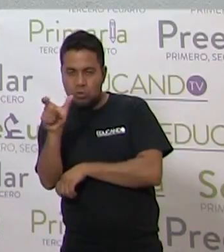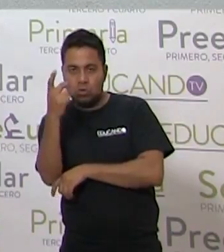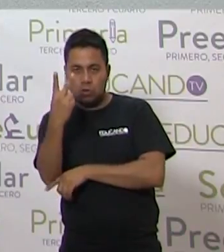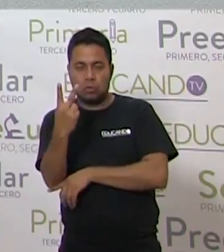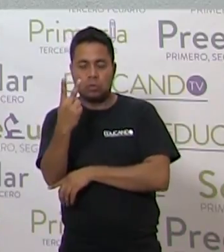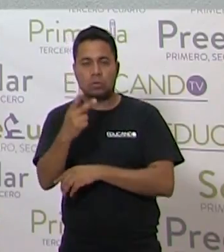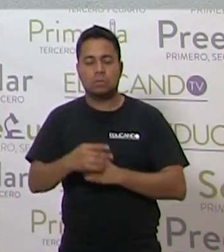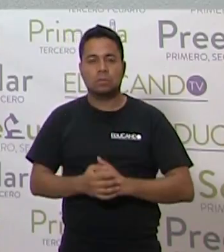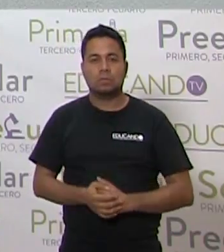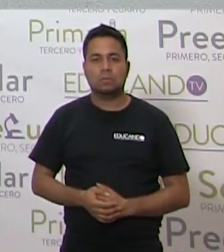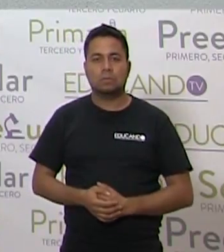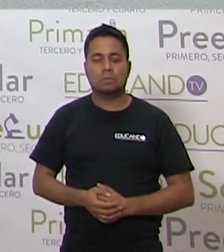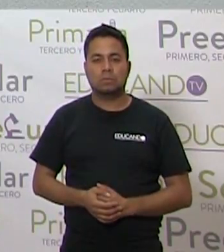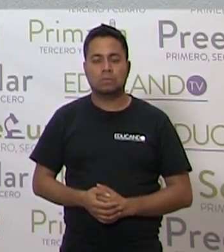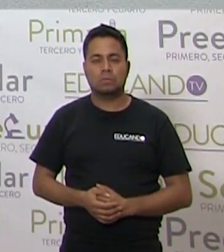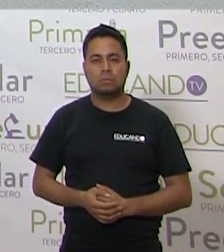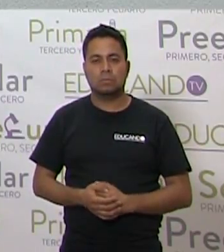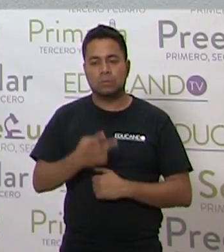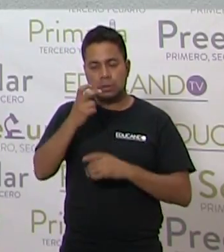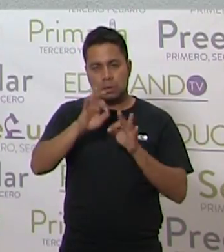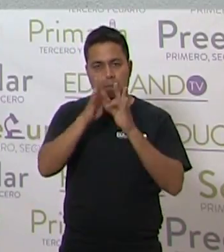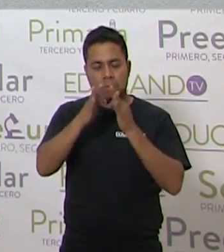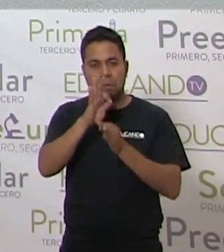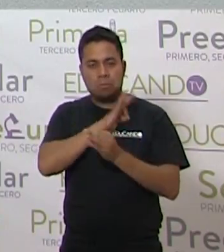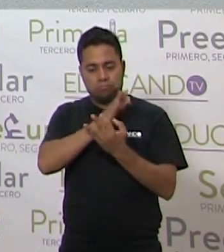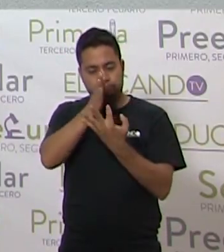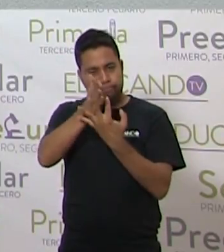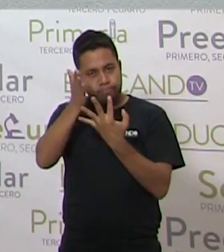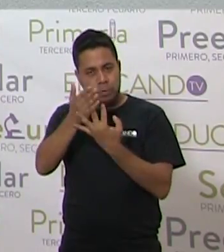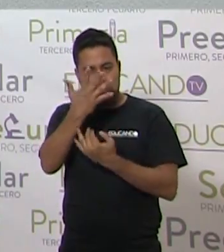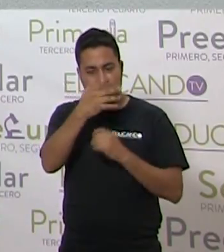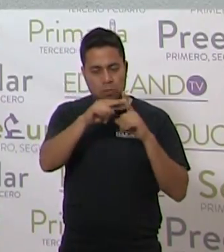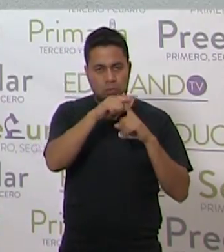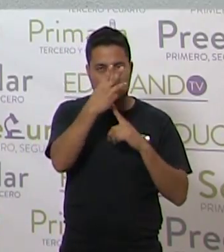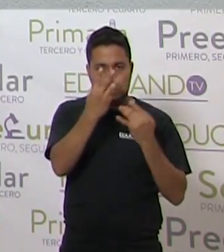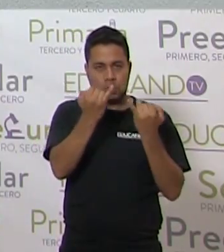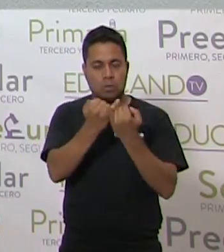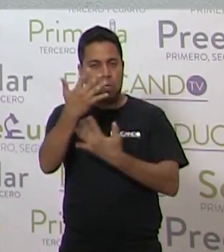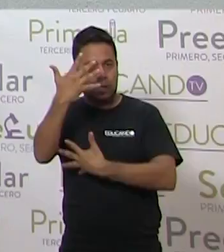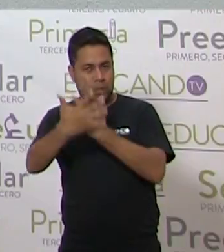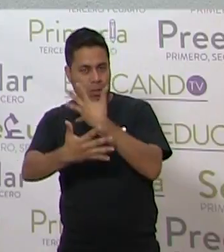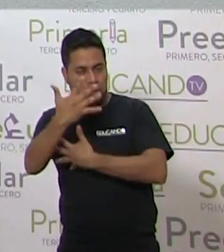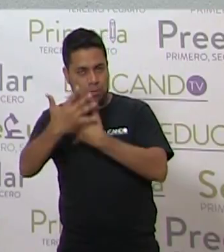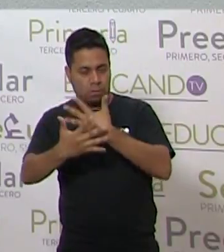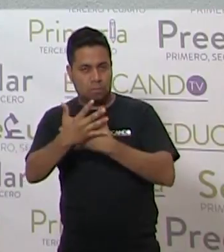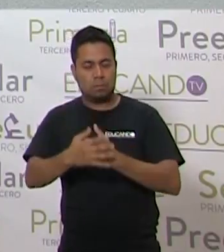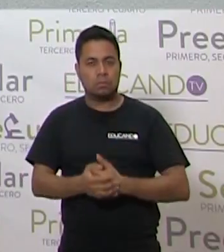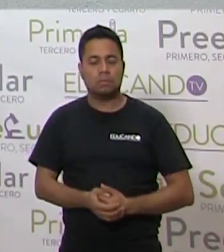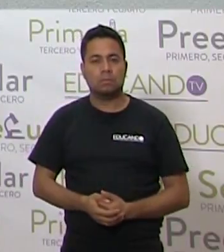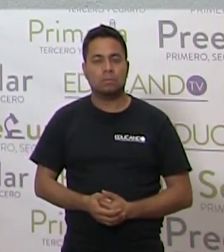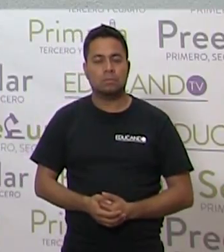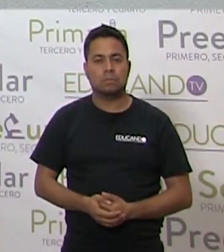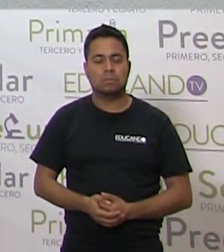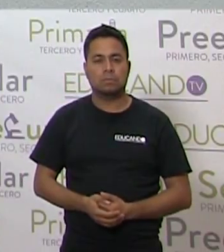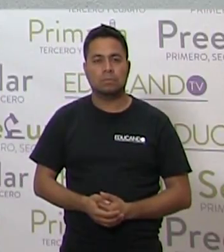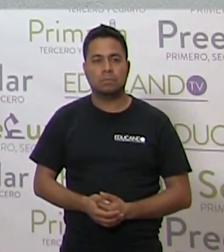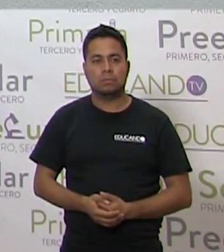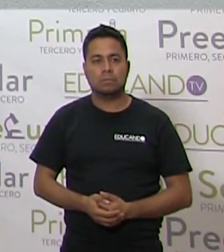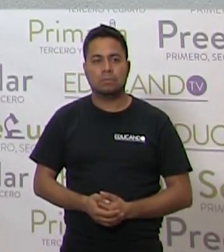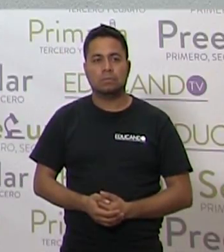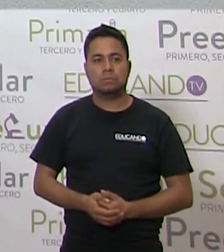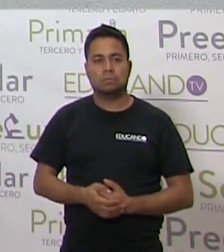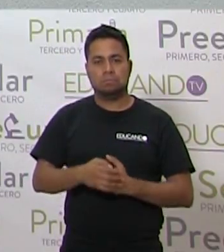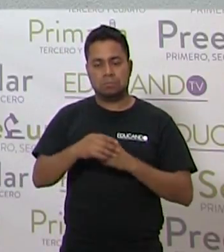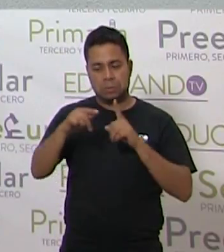porque este de esa manera lo podemos repartir 5 por 3 son 15 15 si hacemos